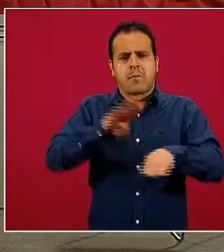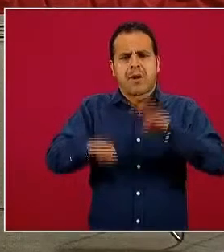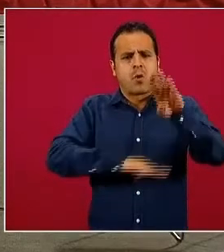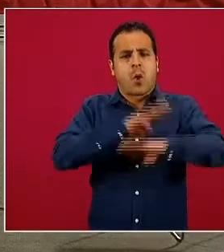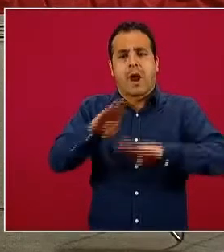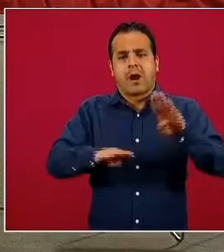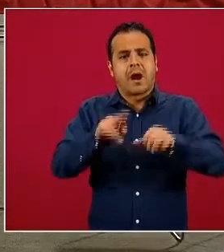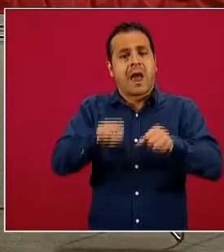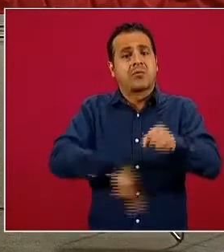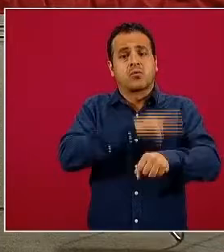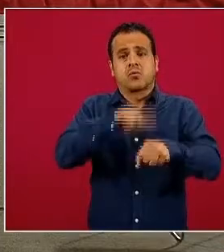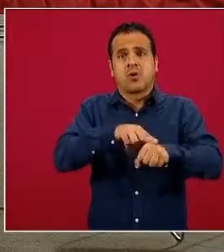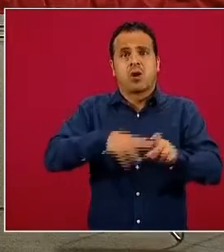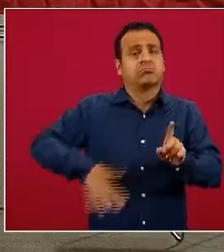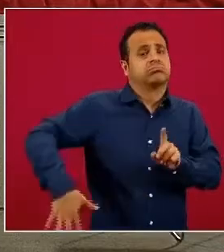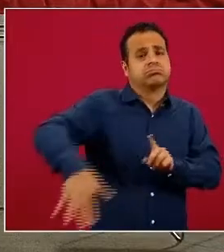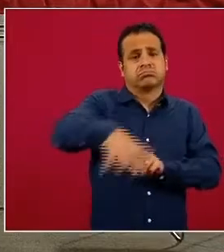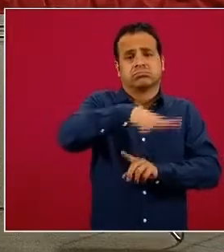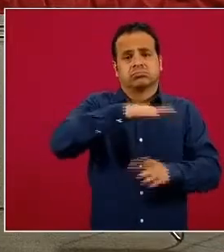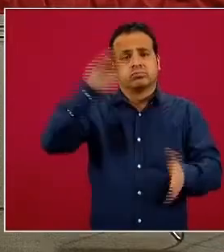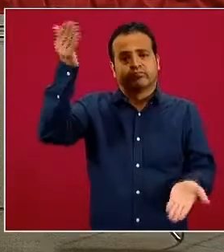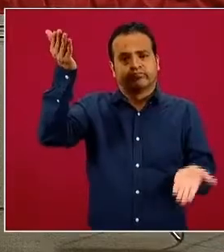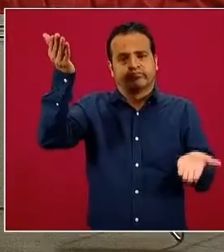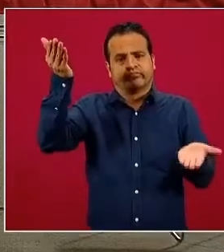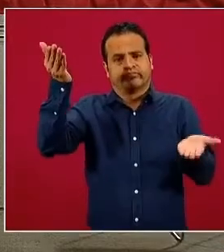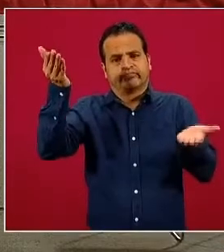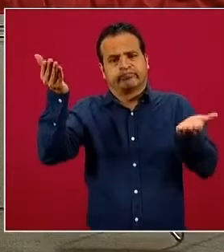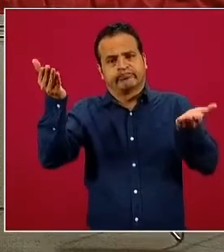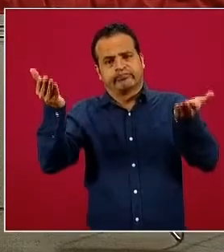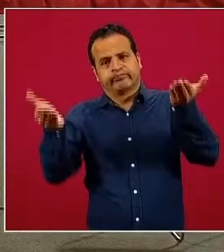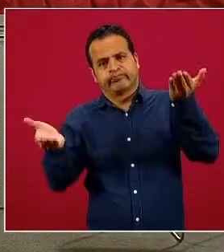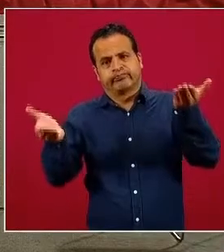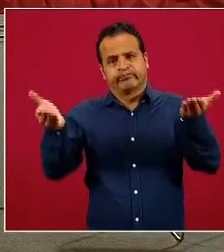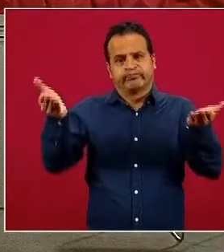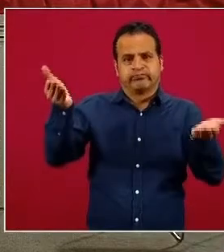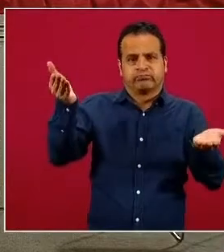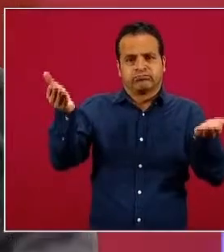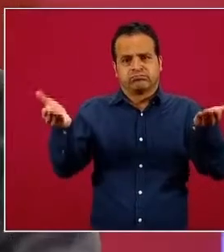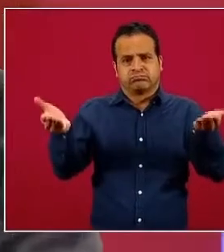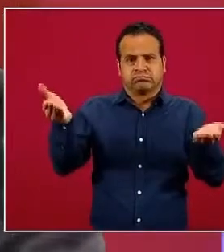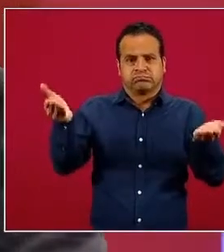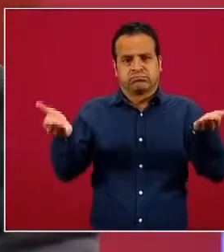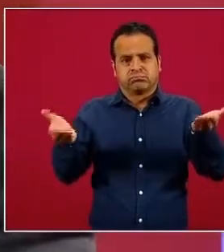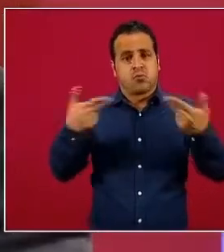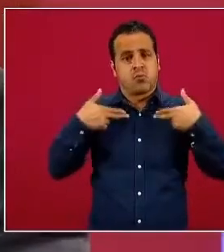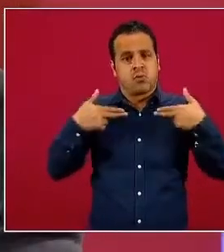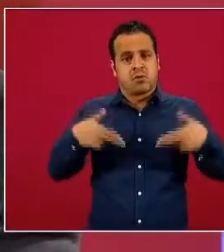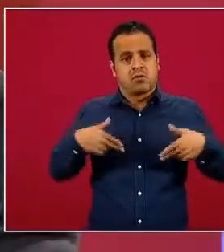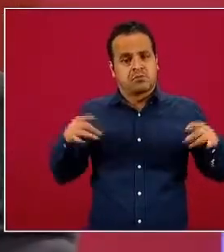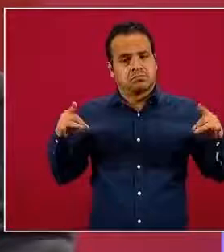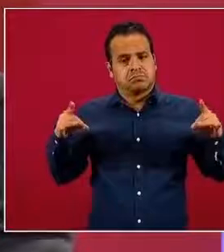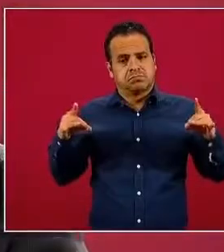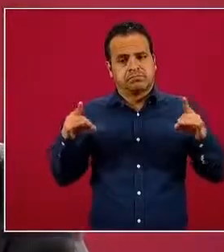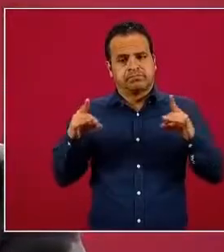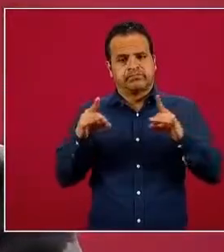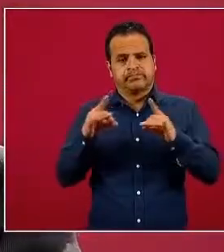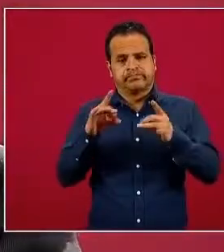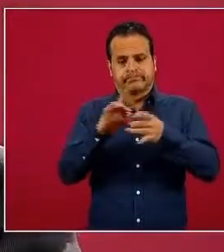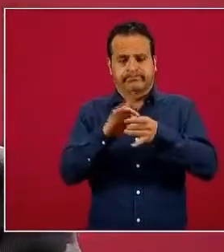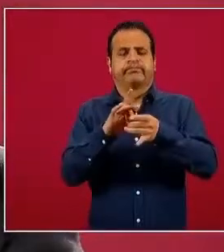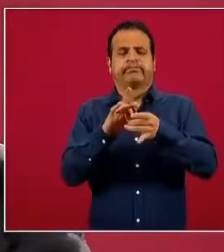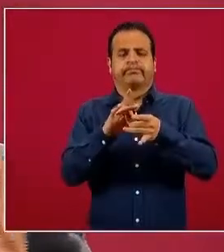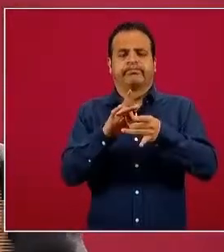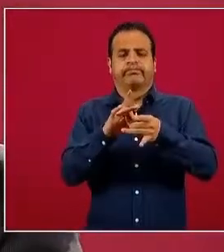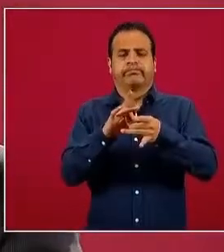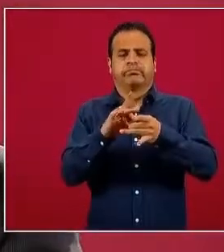entre los agentes infecciosos y la población humana. Y este equilibrio ecológico llega a un punto de